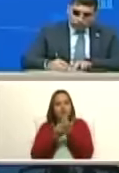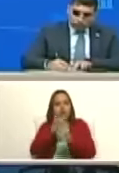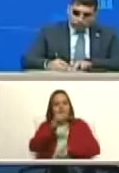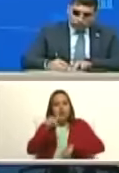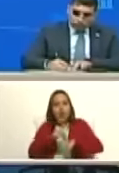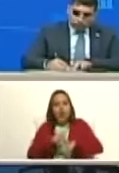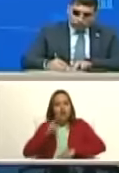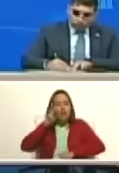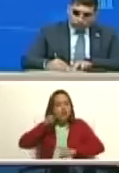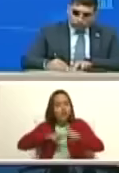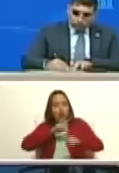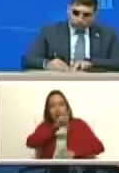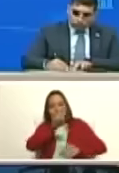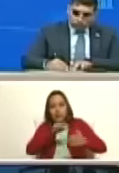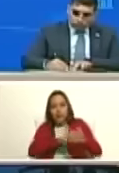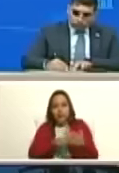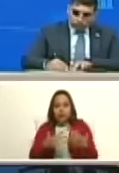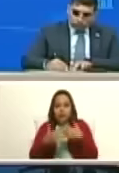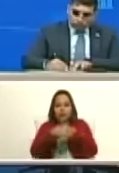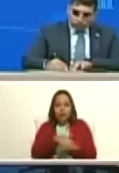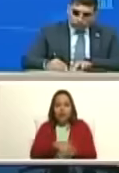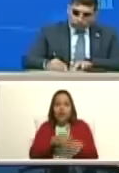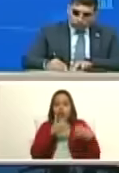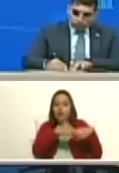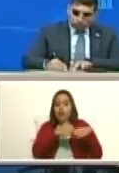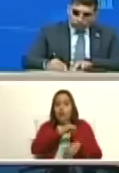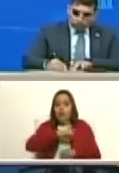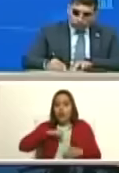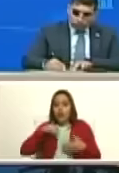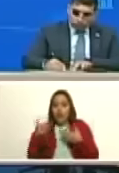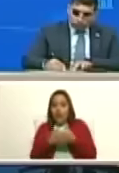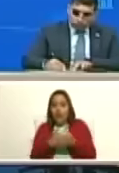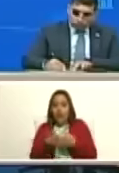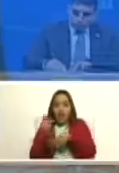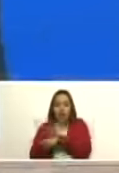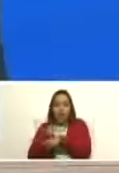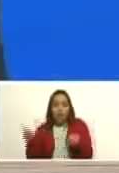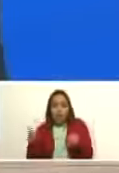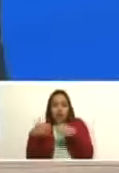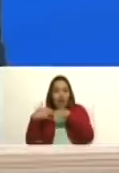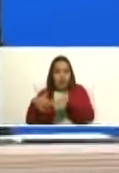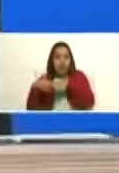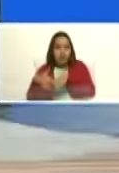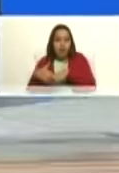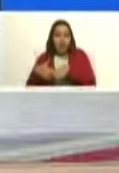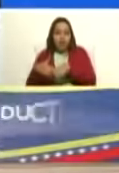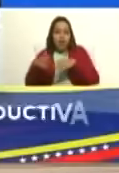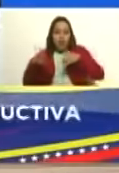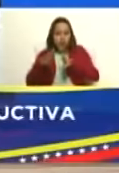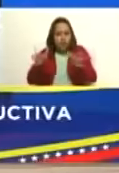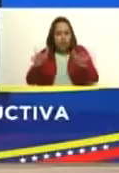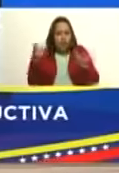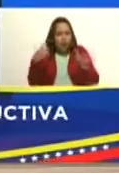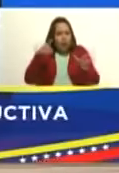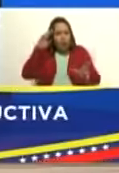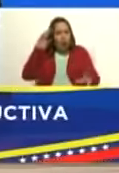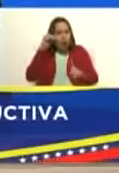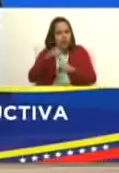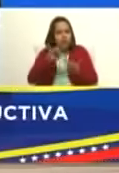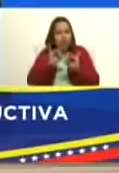visión integrada entre el sector privado y el sector público con un solo objetivo: el